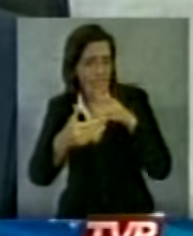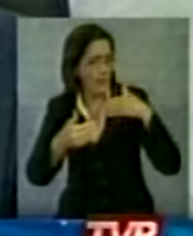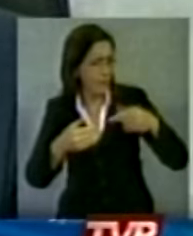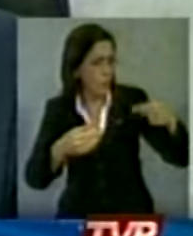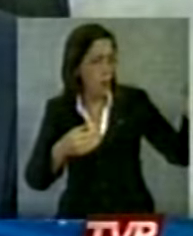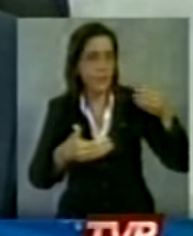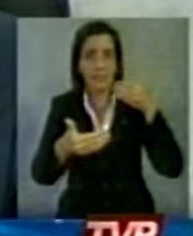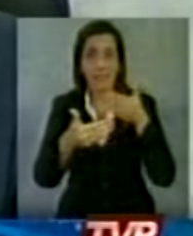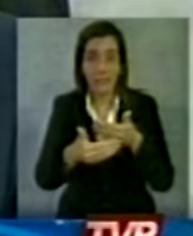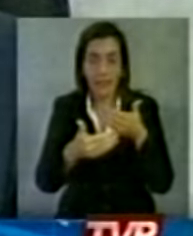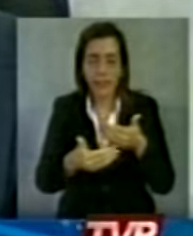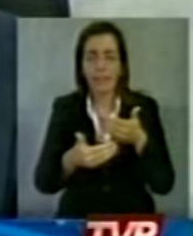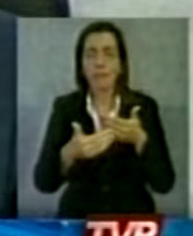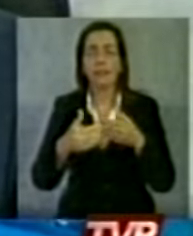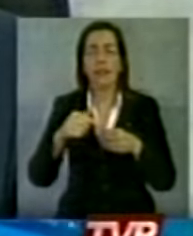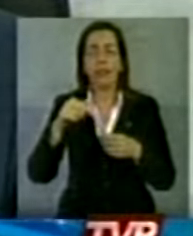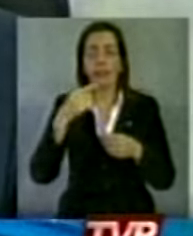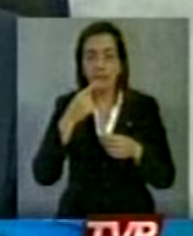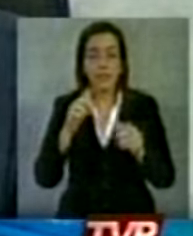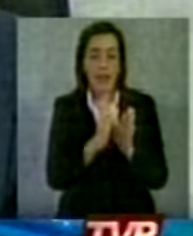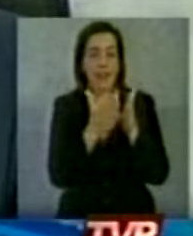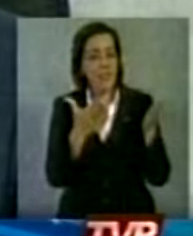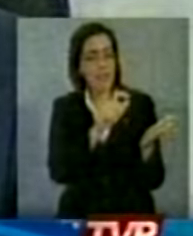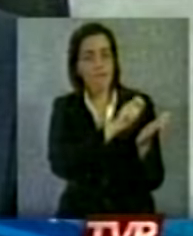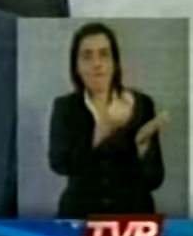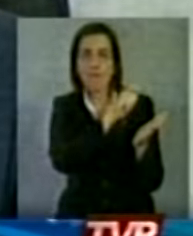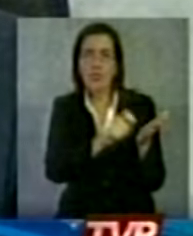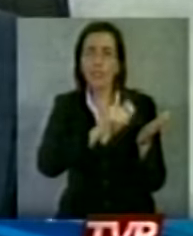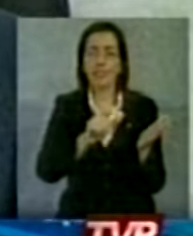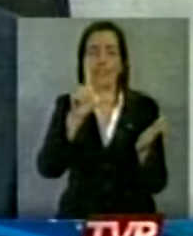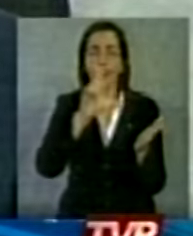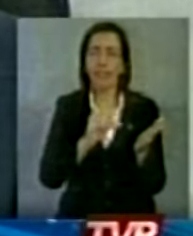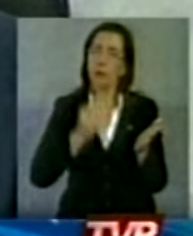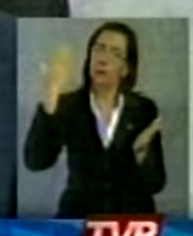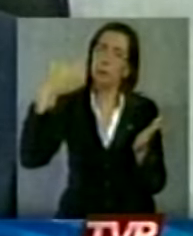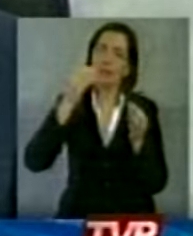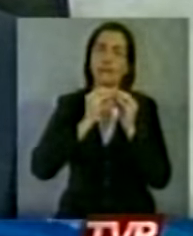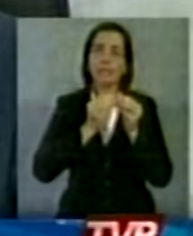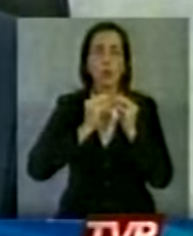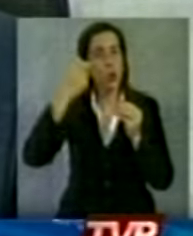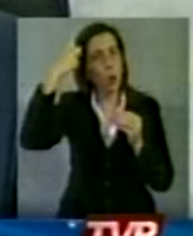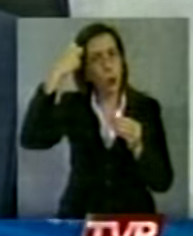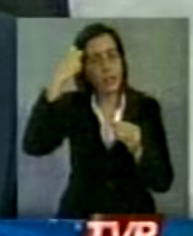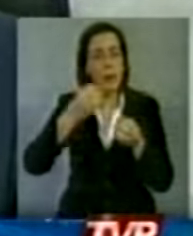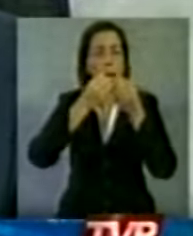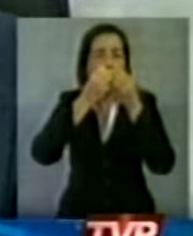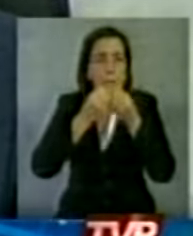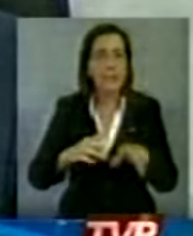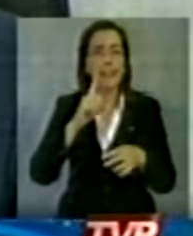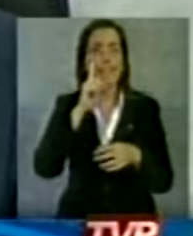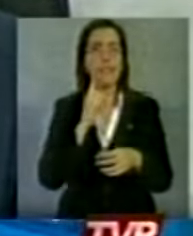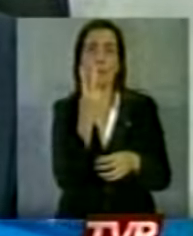de este recinto, dice el diario de sesiones del Congreso que, al romper el alba del